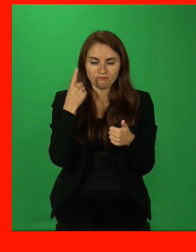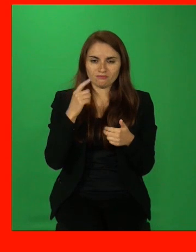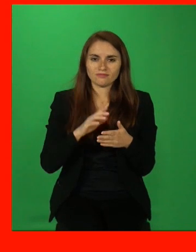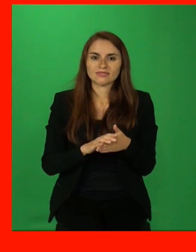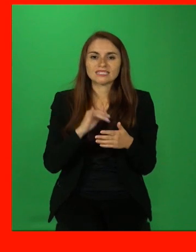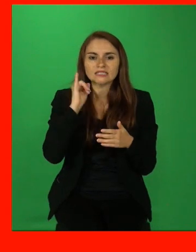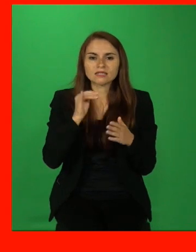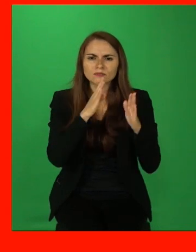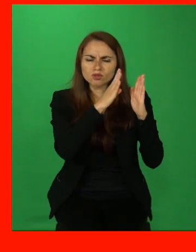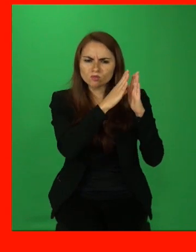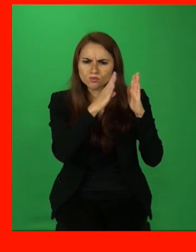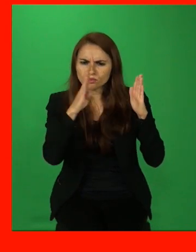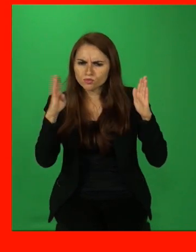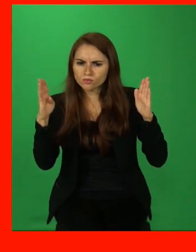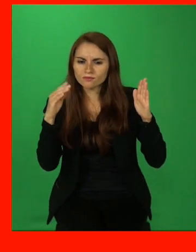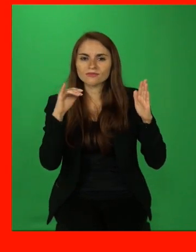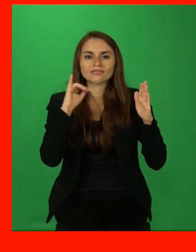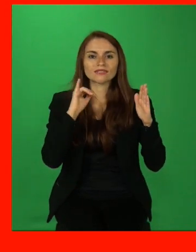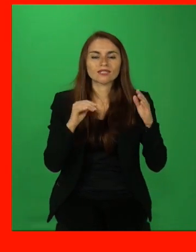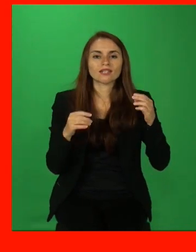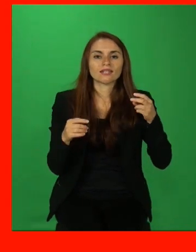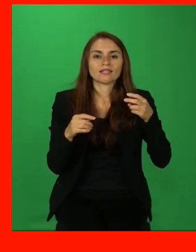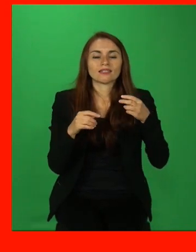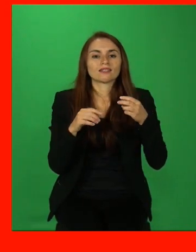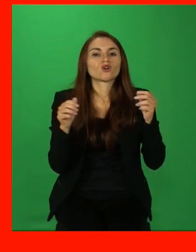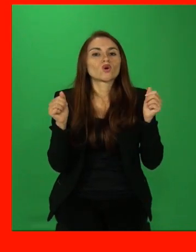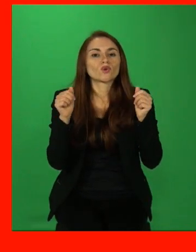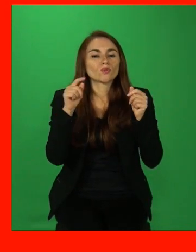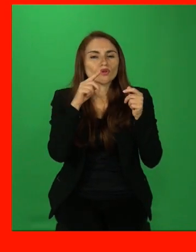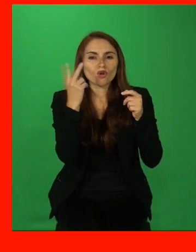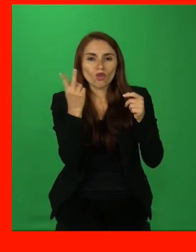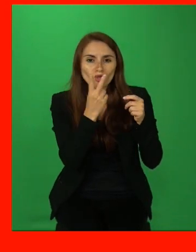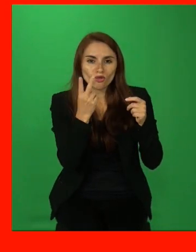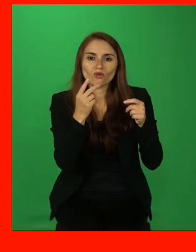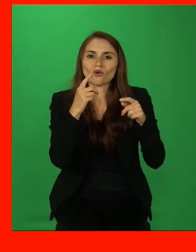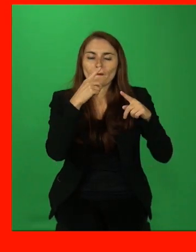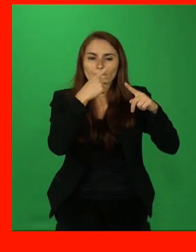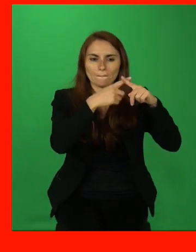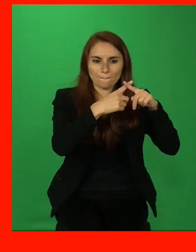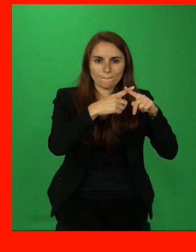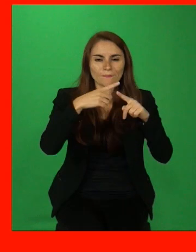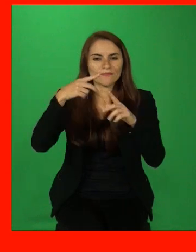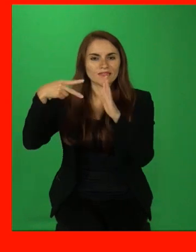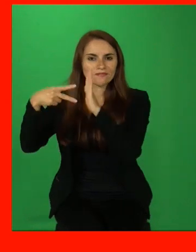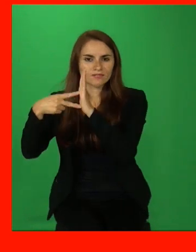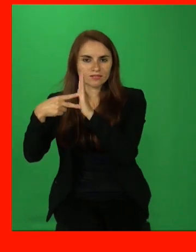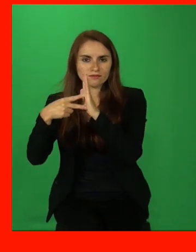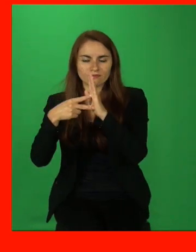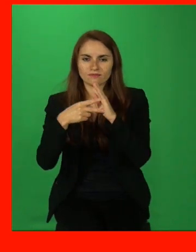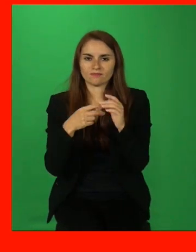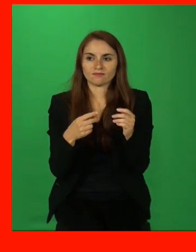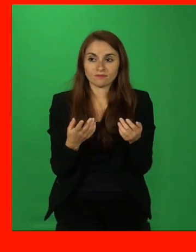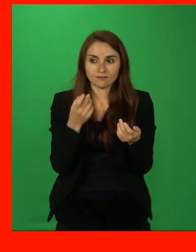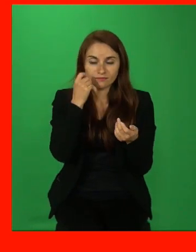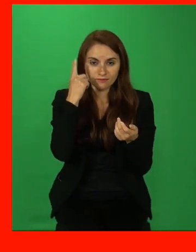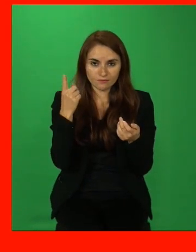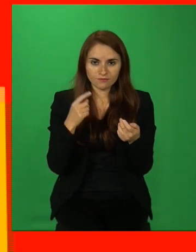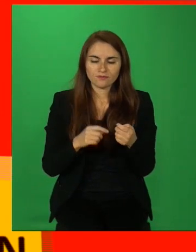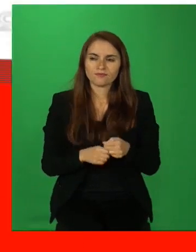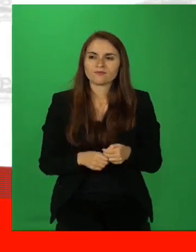a lo que se refiere esto es que ellos son los que tienen la prioridad esas operaciones y